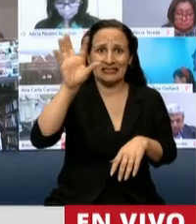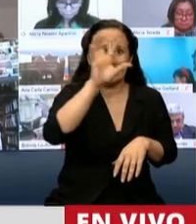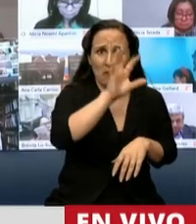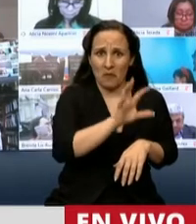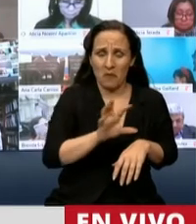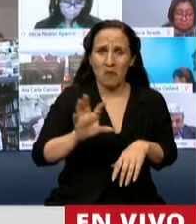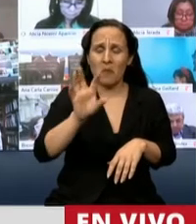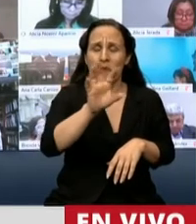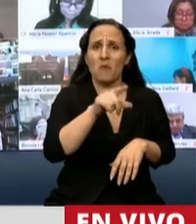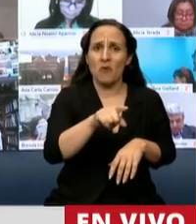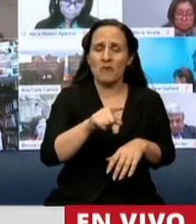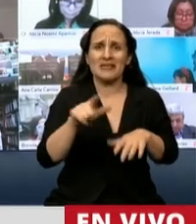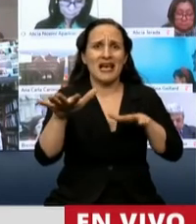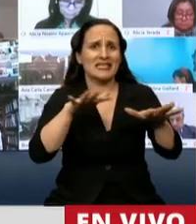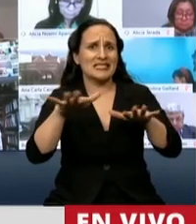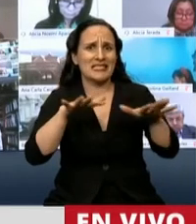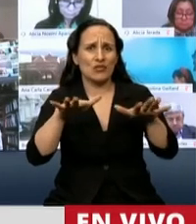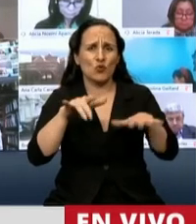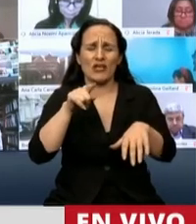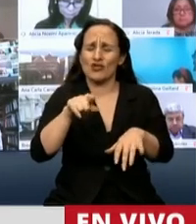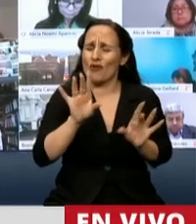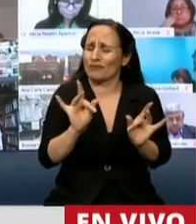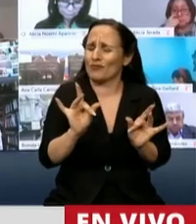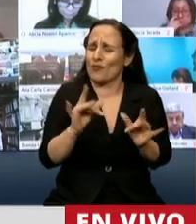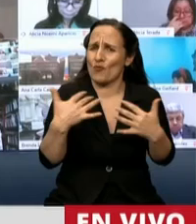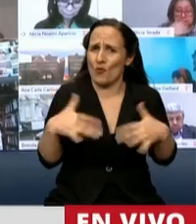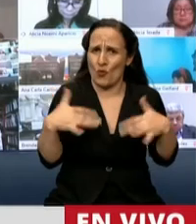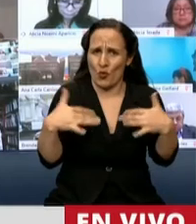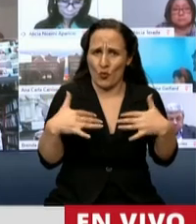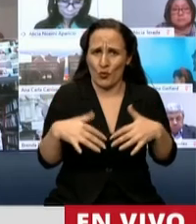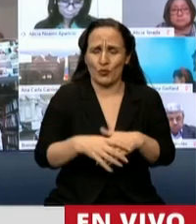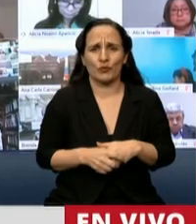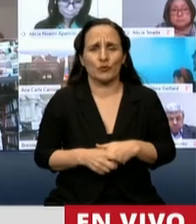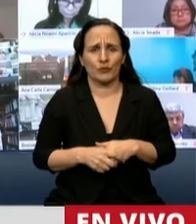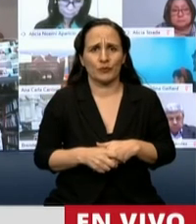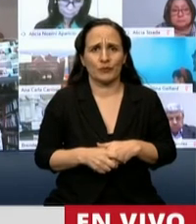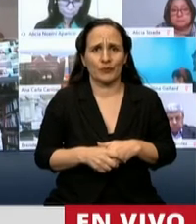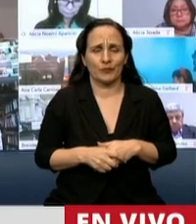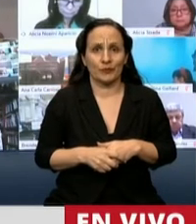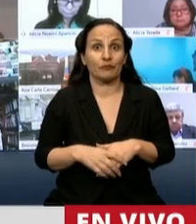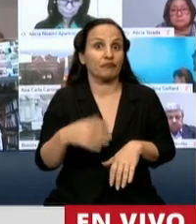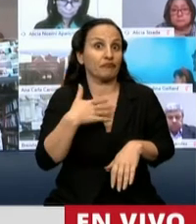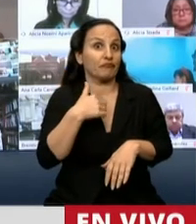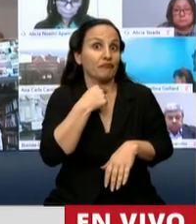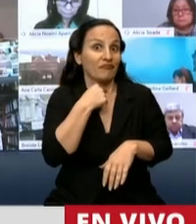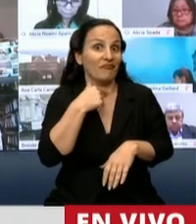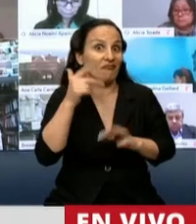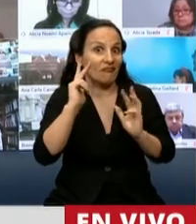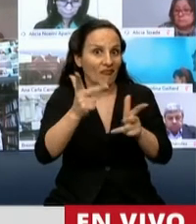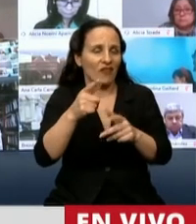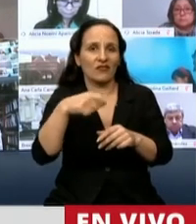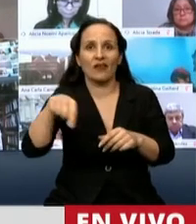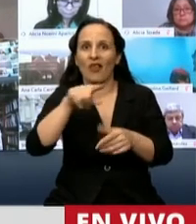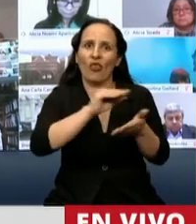quienes estamos viviendo una situación muy compleja. Y quiero decirles a muchos